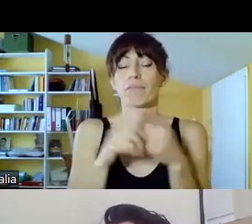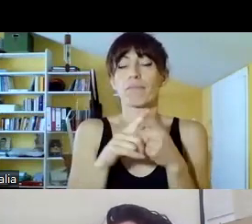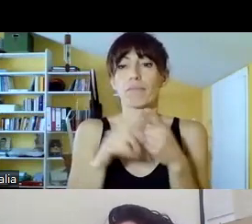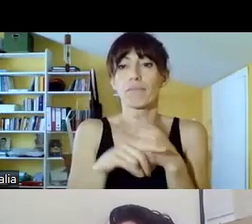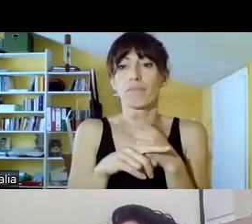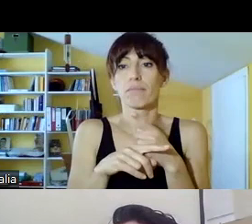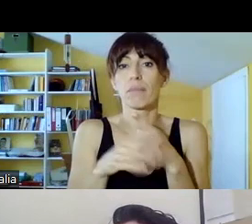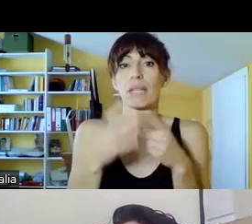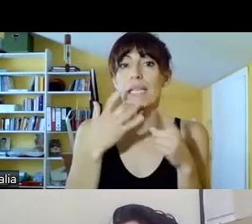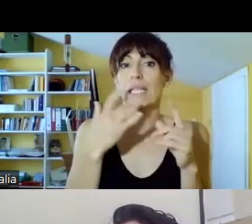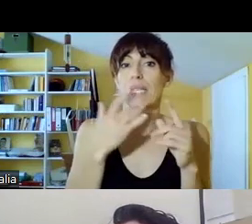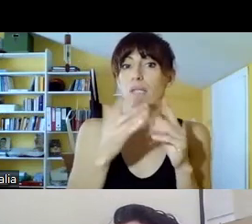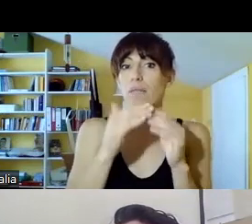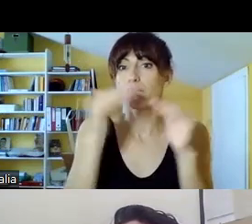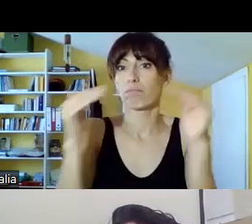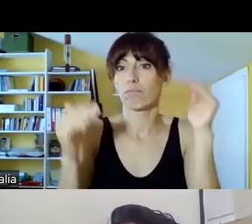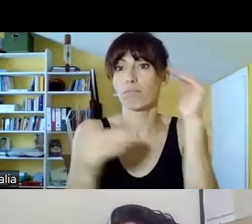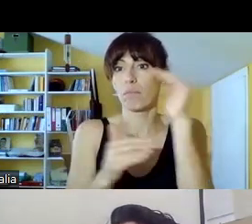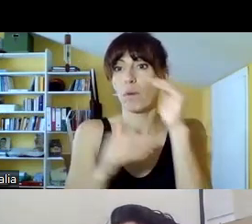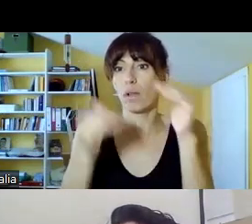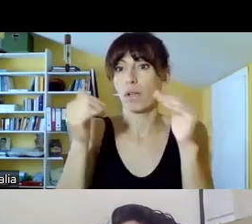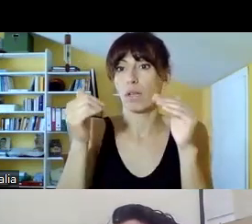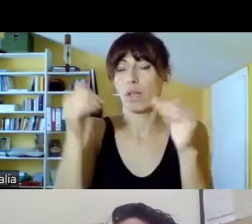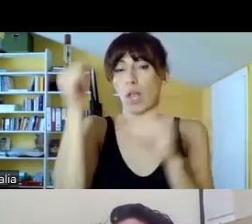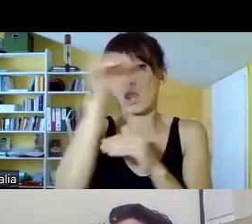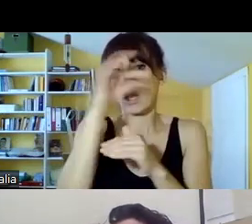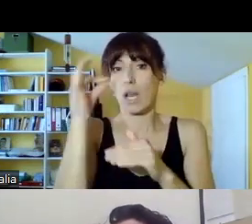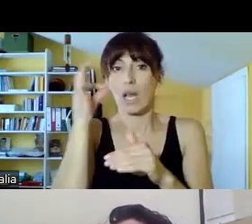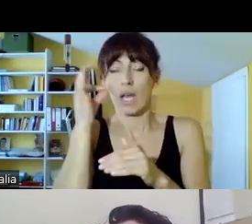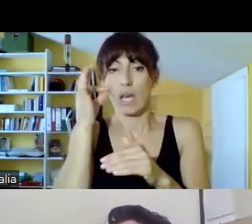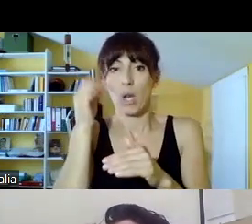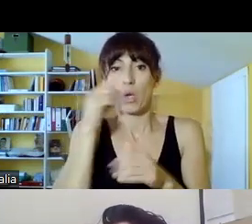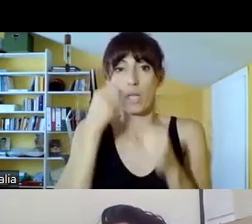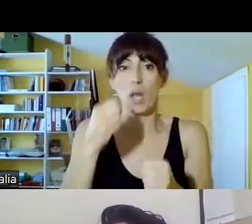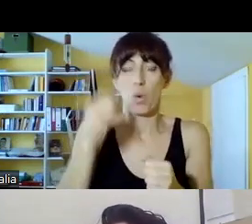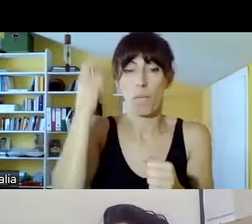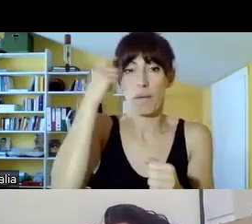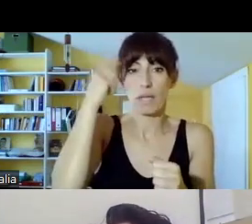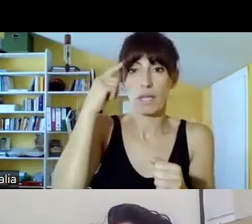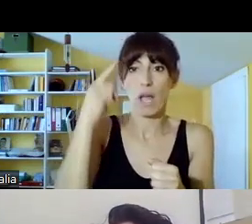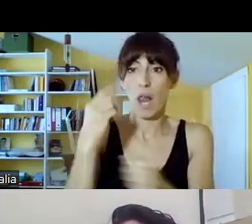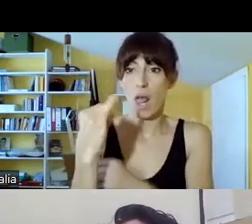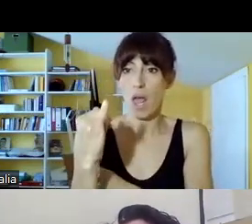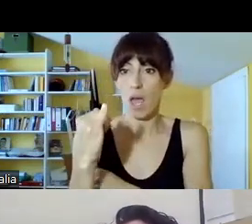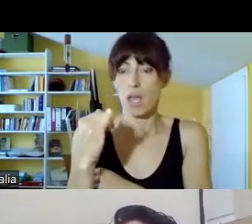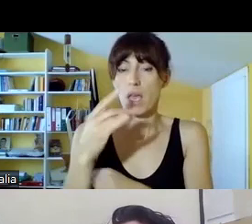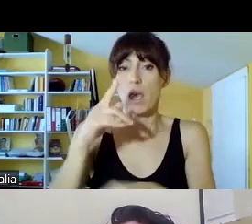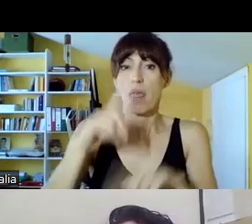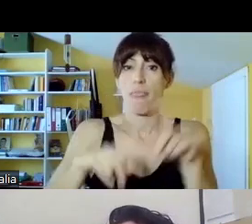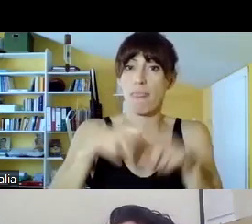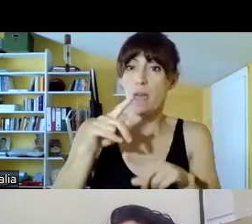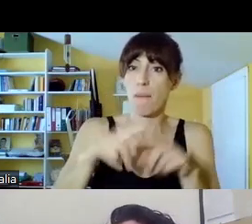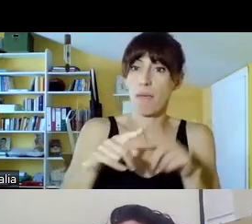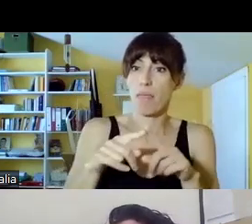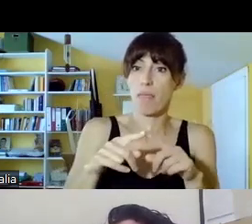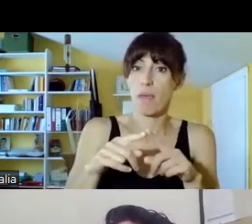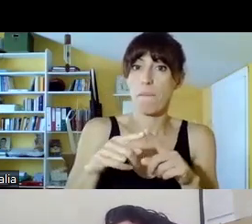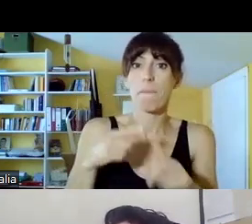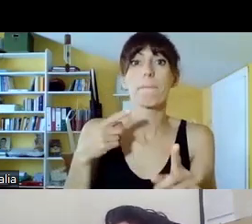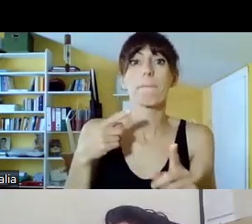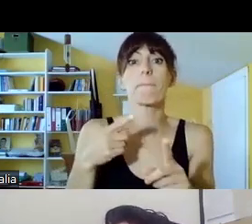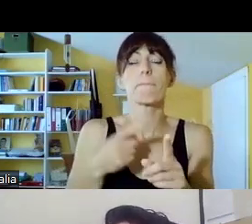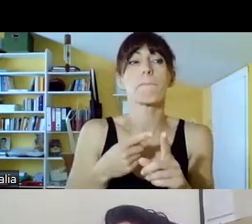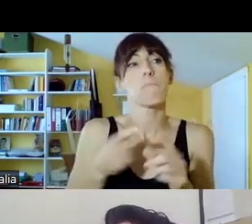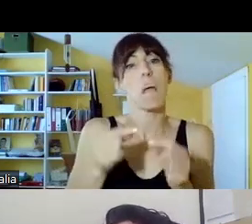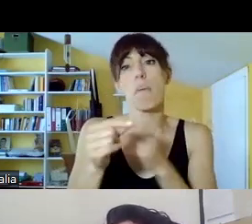de desigualdades de género en salud mental, o sea, si existen y cómo estas varían al aplicar una mirada interseccional